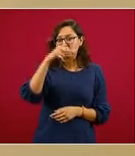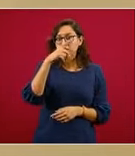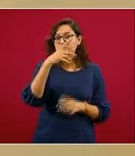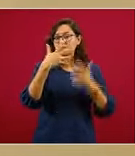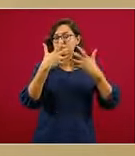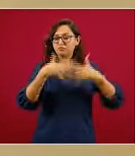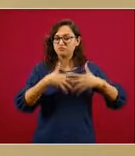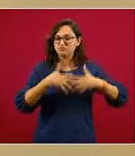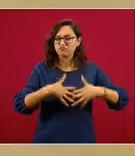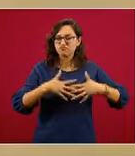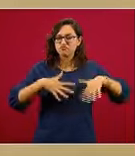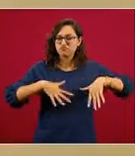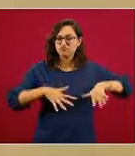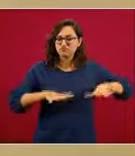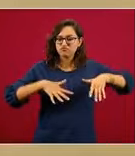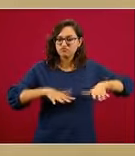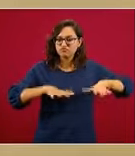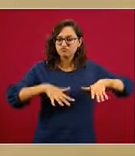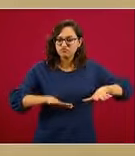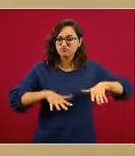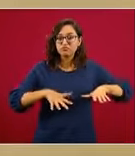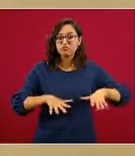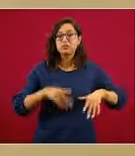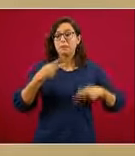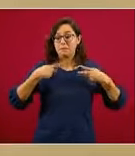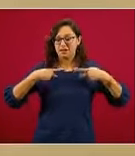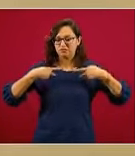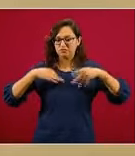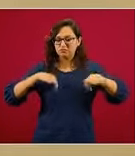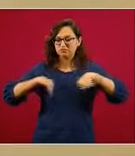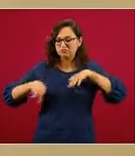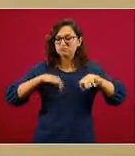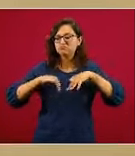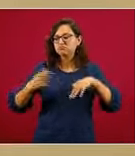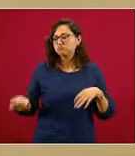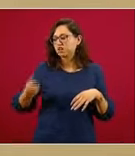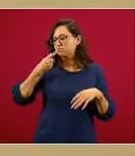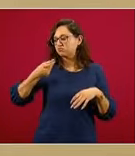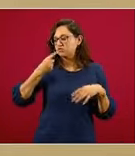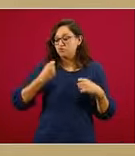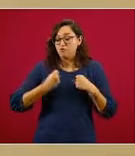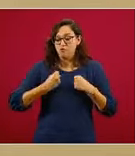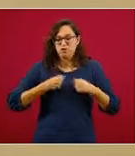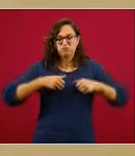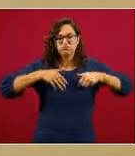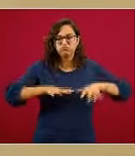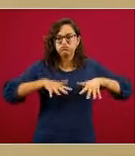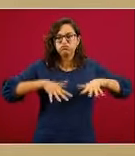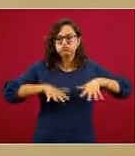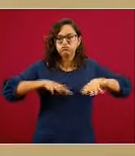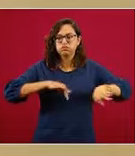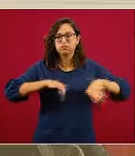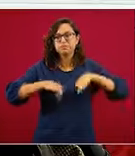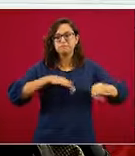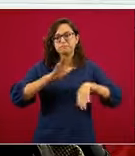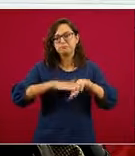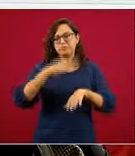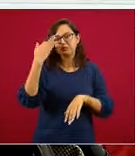fábricas maquiladoras, pues parte de las personas que trabajan ahí consumen estas drogas para poder trabajar más. También hemos